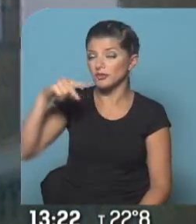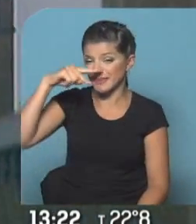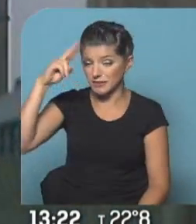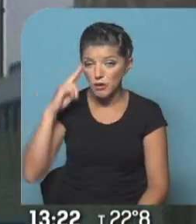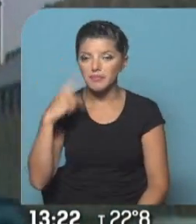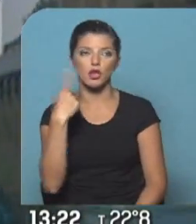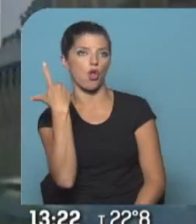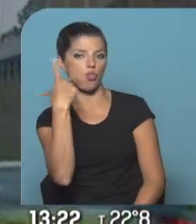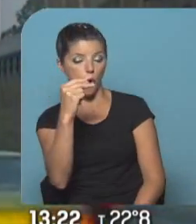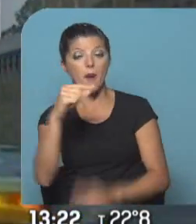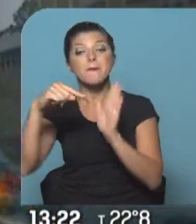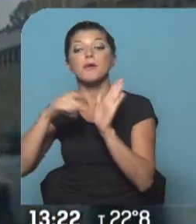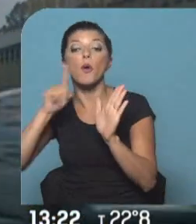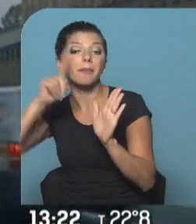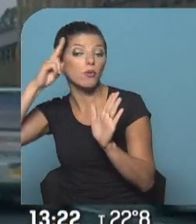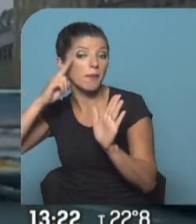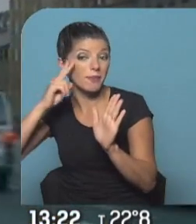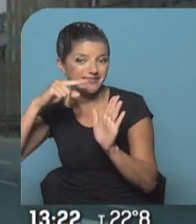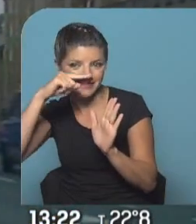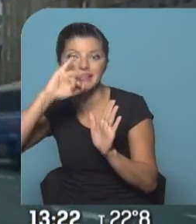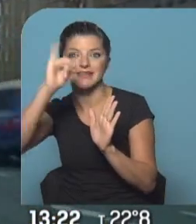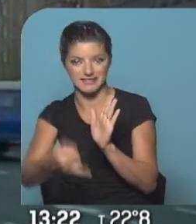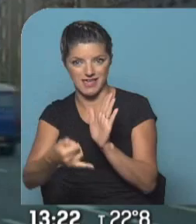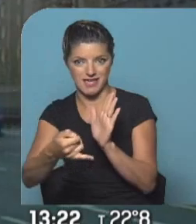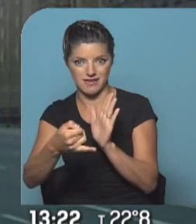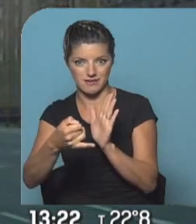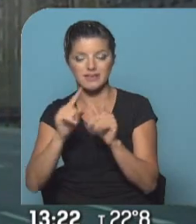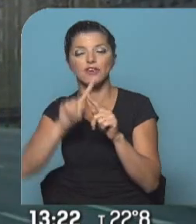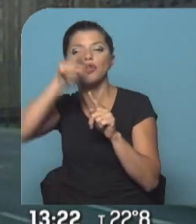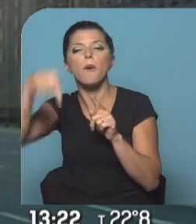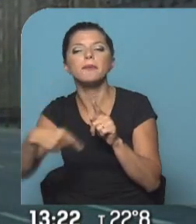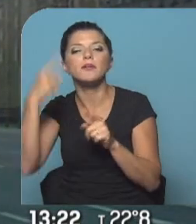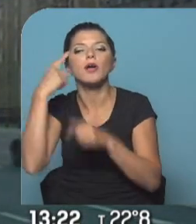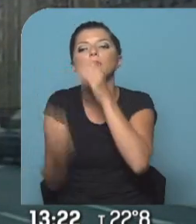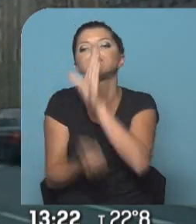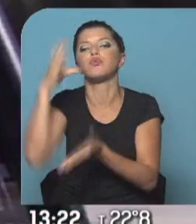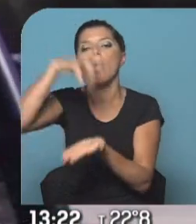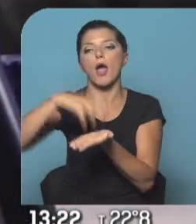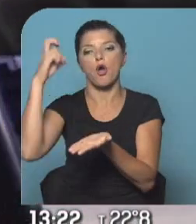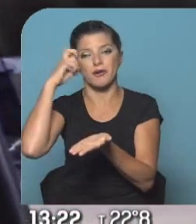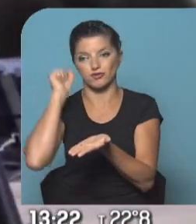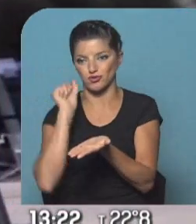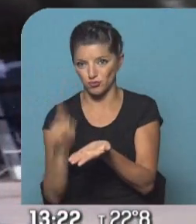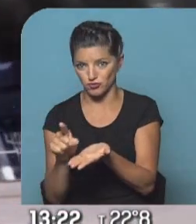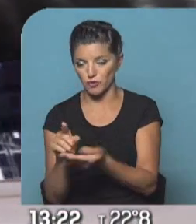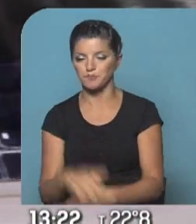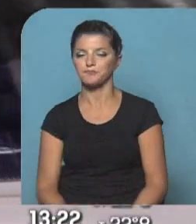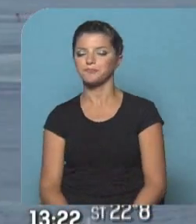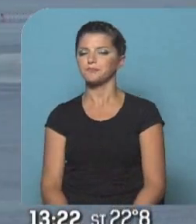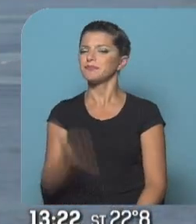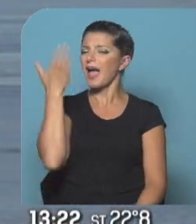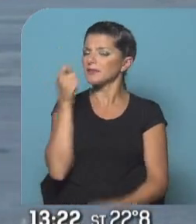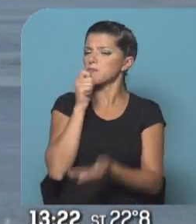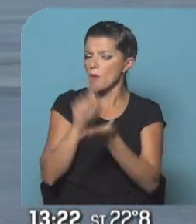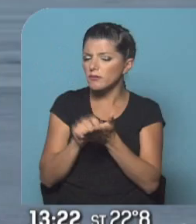no, pero en 1997 se impuso el sí, lo que condujo a la creación de un parlamento galés. Según recientes sondeos, solo